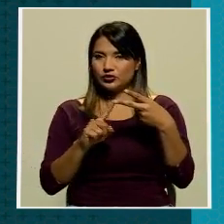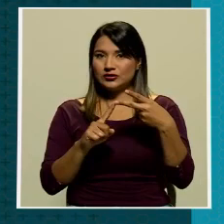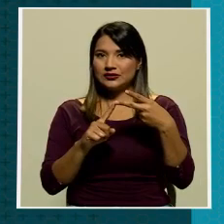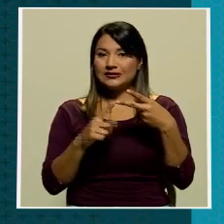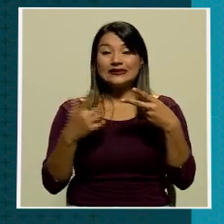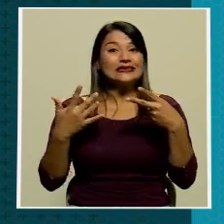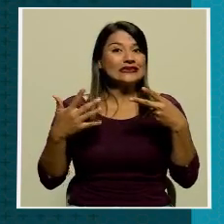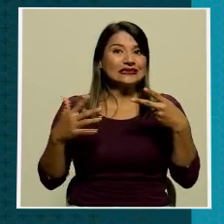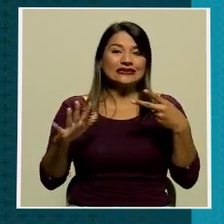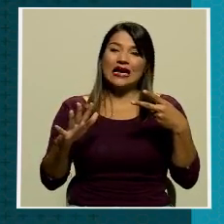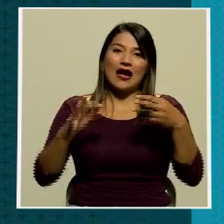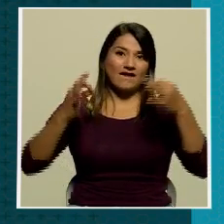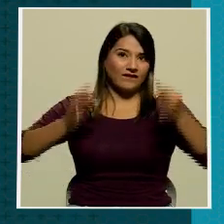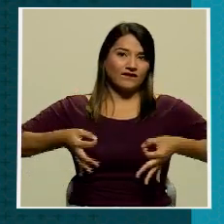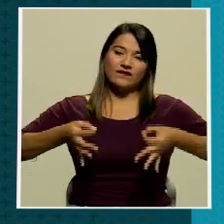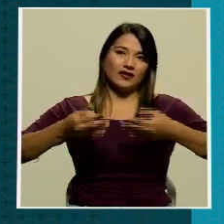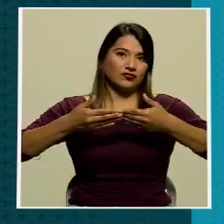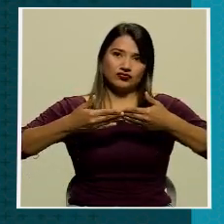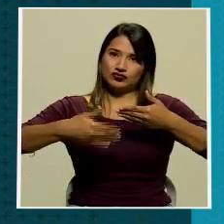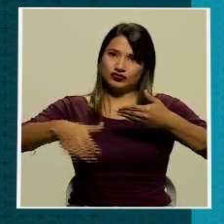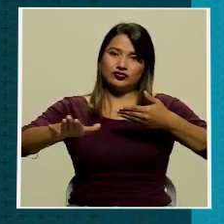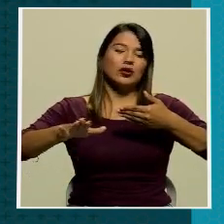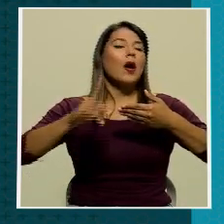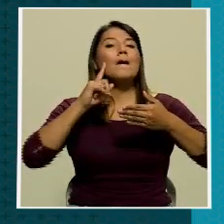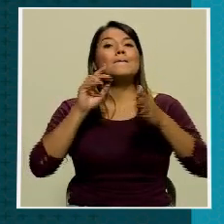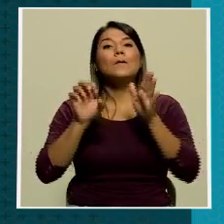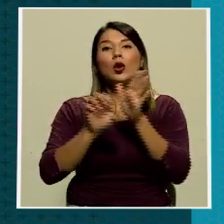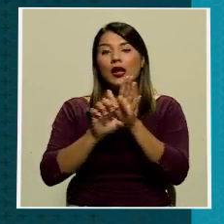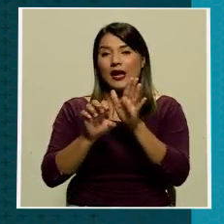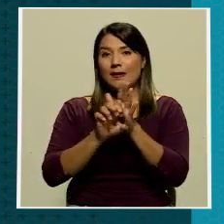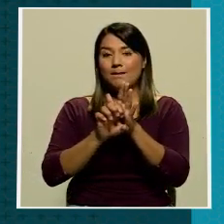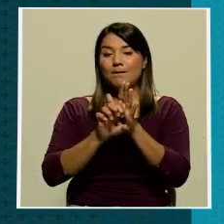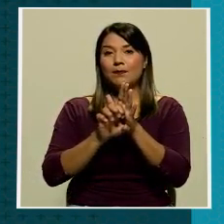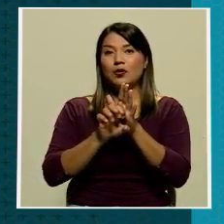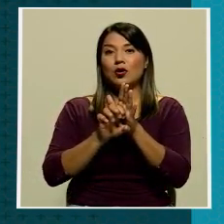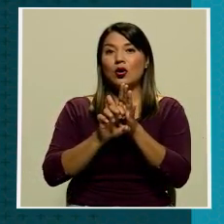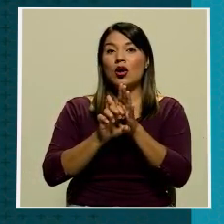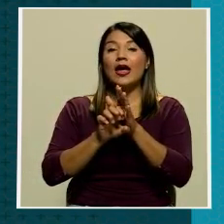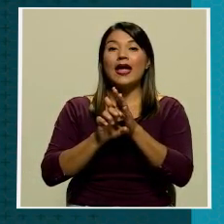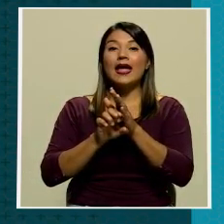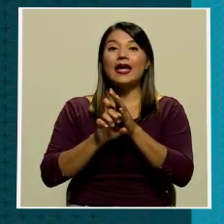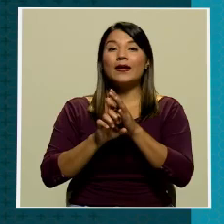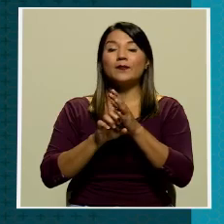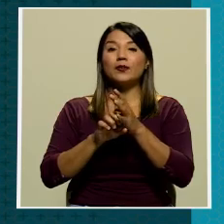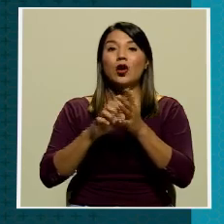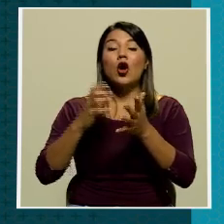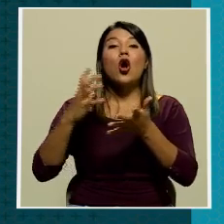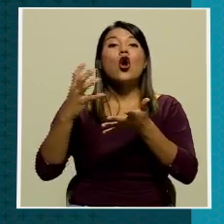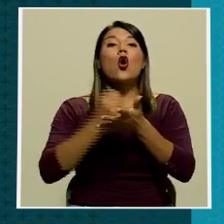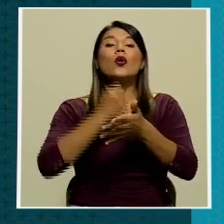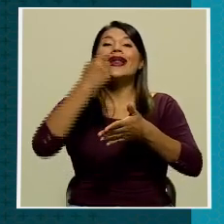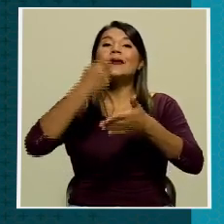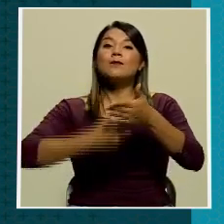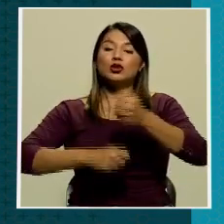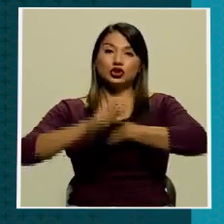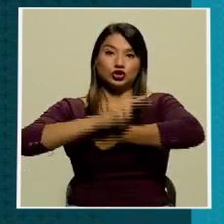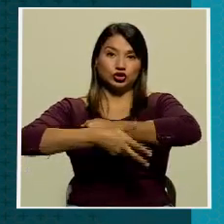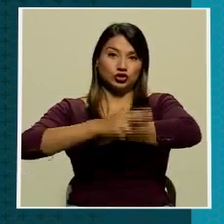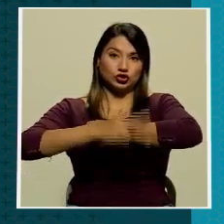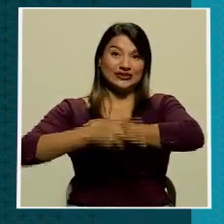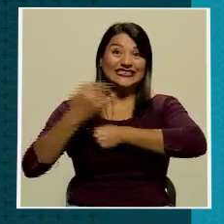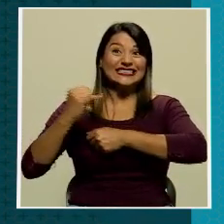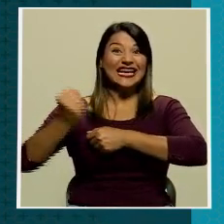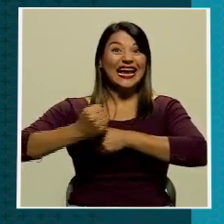de forma definitiva, como por ejemplo, gravar los premios de la lotería, los que son mayores a los